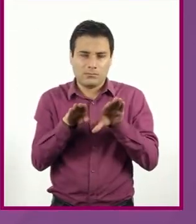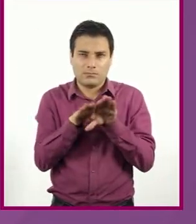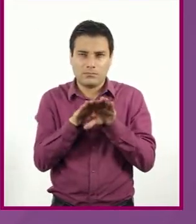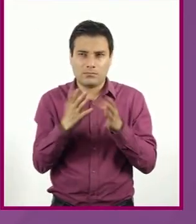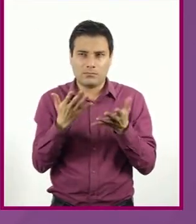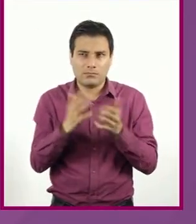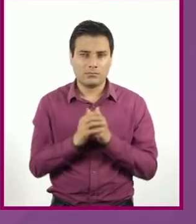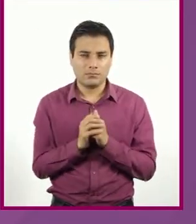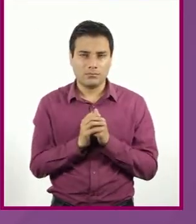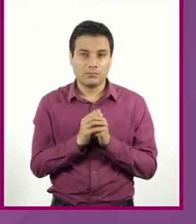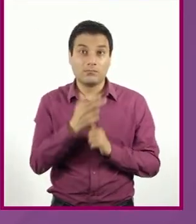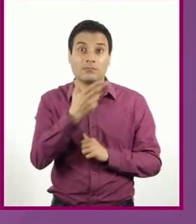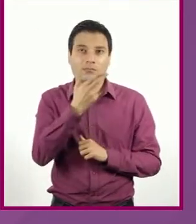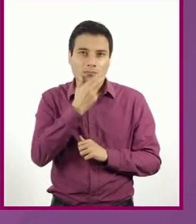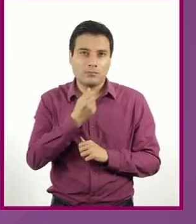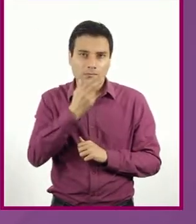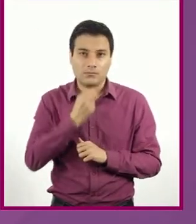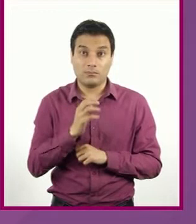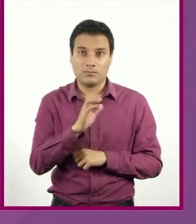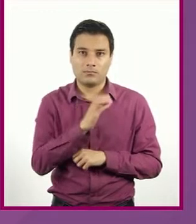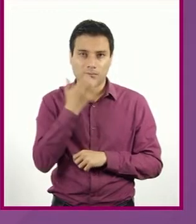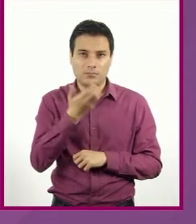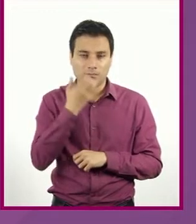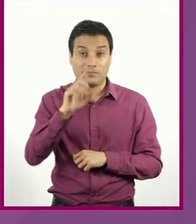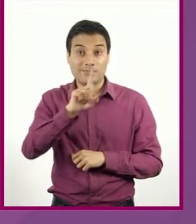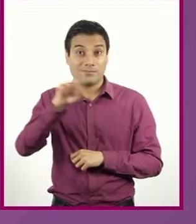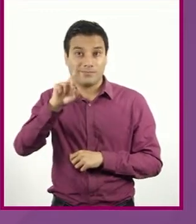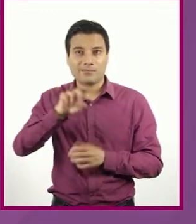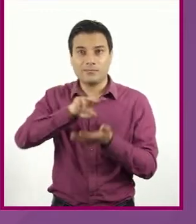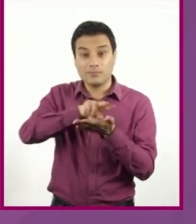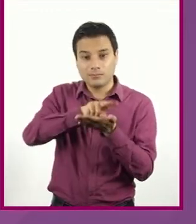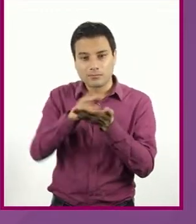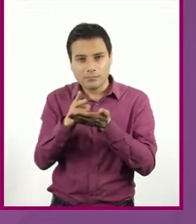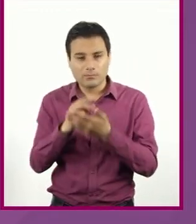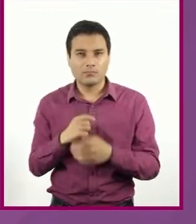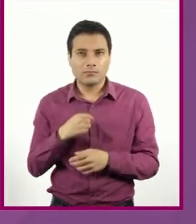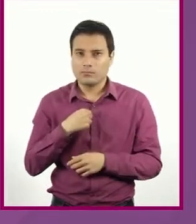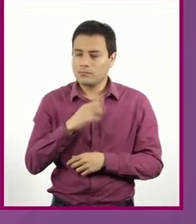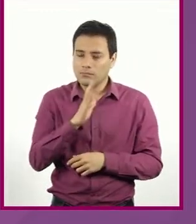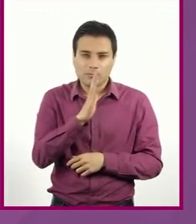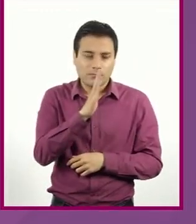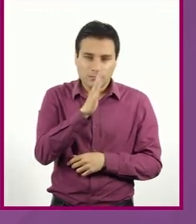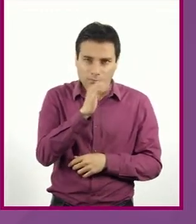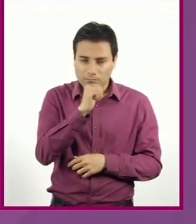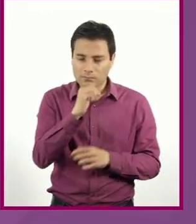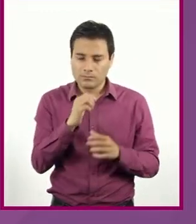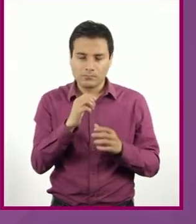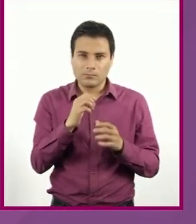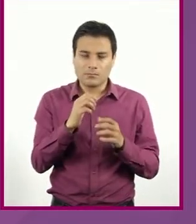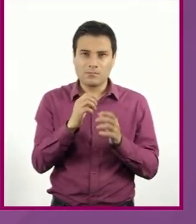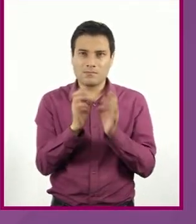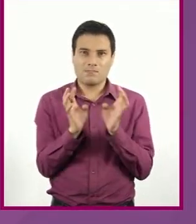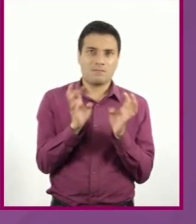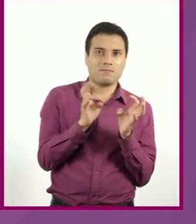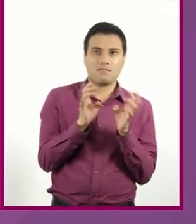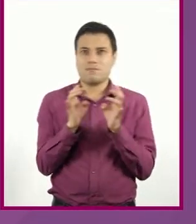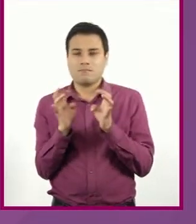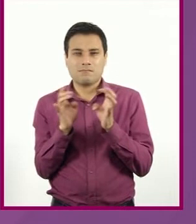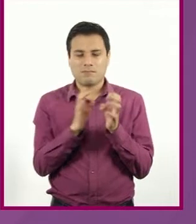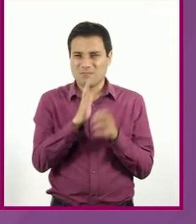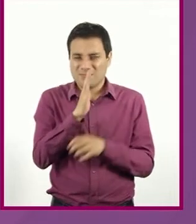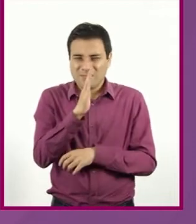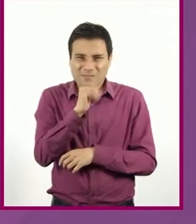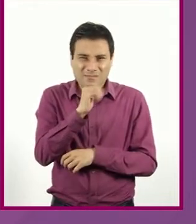la costumbre de dormir sobre el costado derecho, y en su estado actual no conseguía ponerse en esa posición. Por mucho que